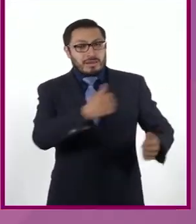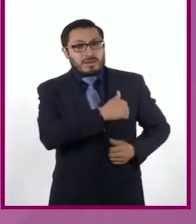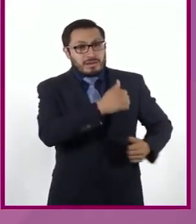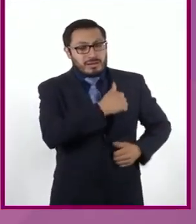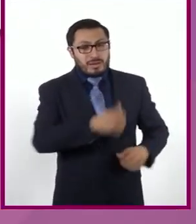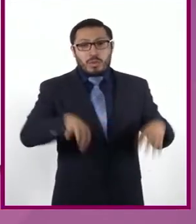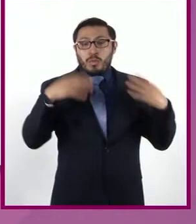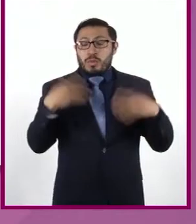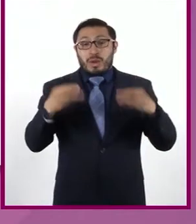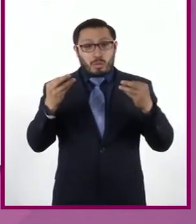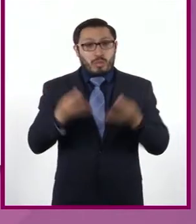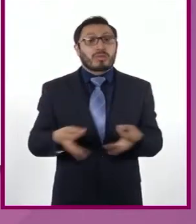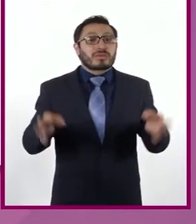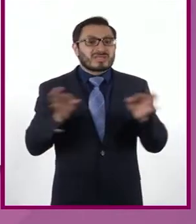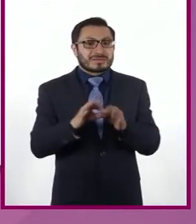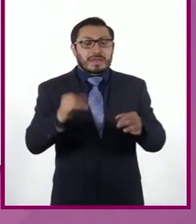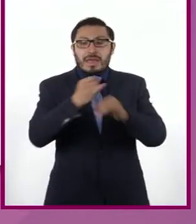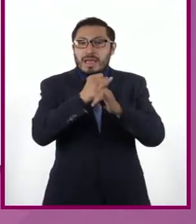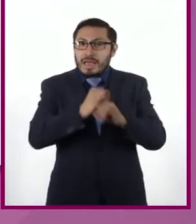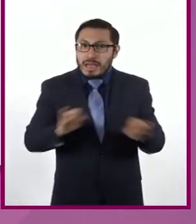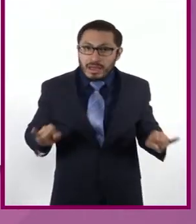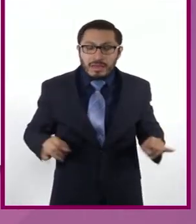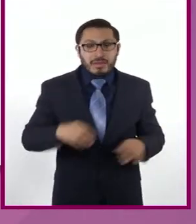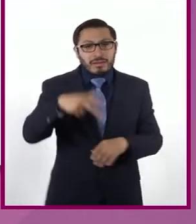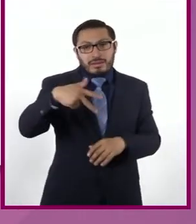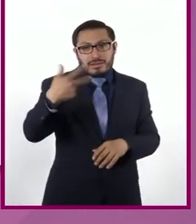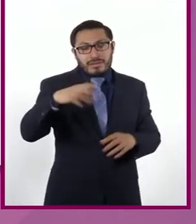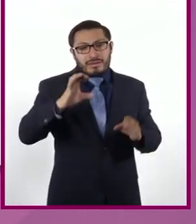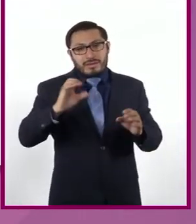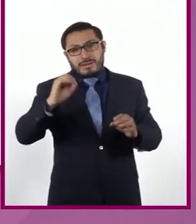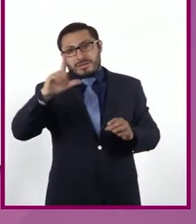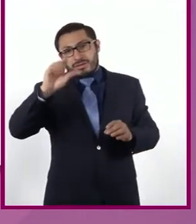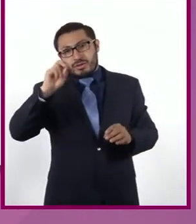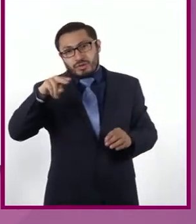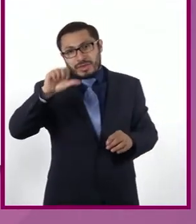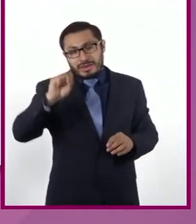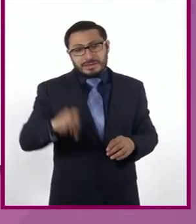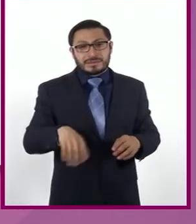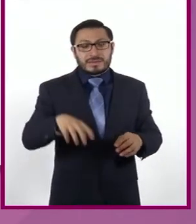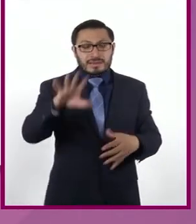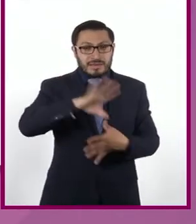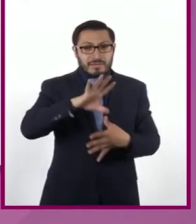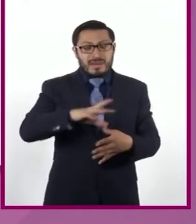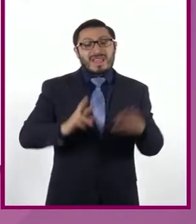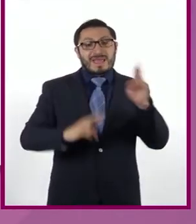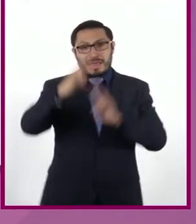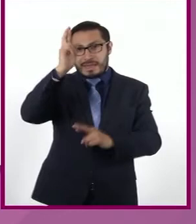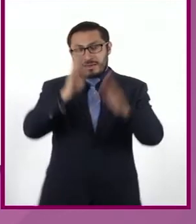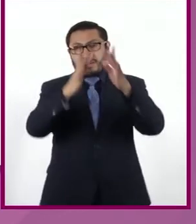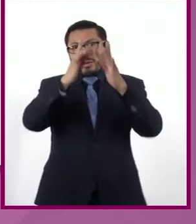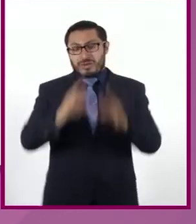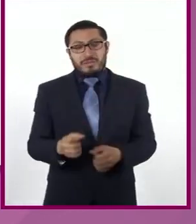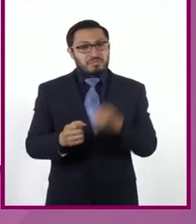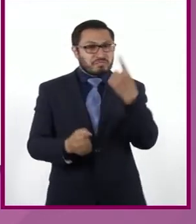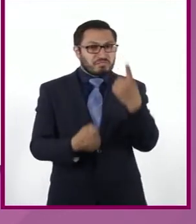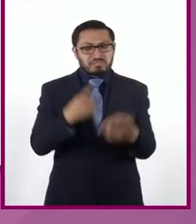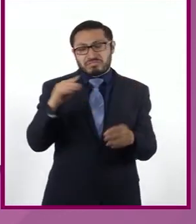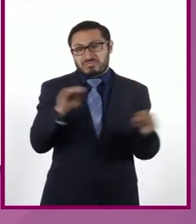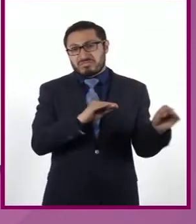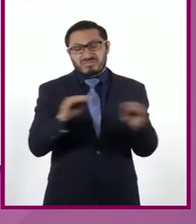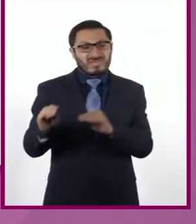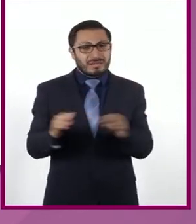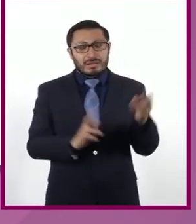importante. La independencia de las 13 colonias de América y la Revolución Francesa fueron algunos de los